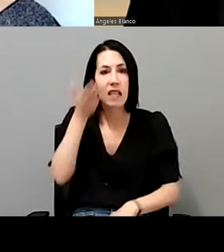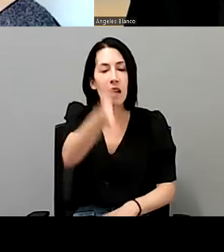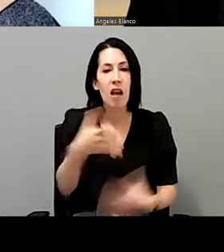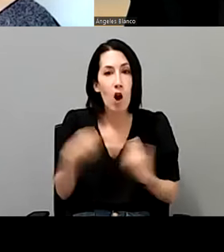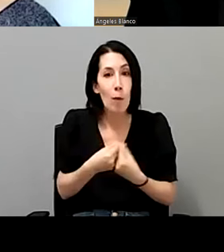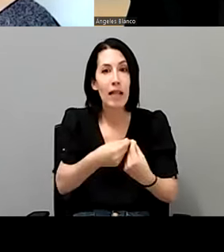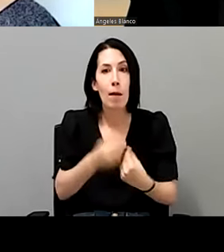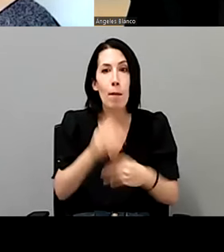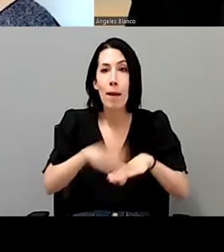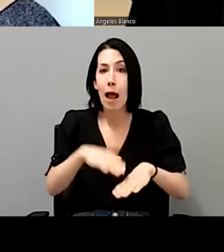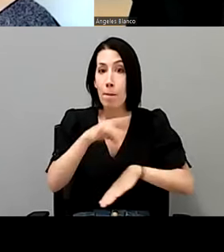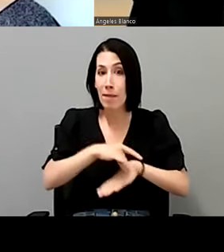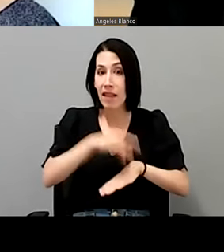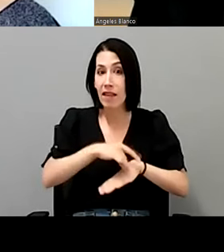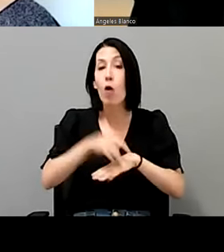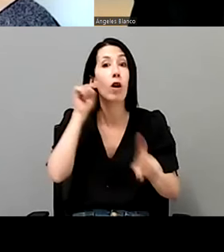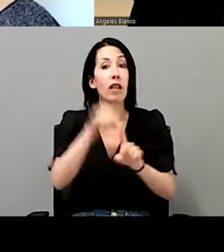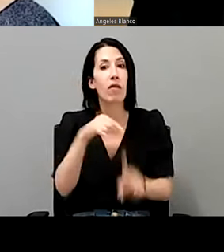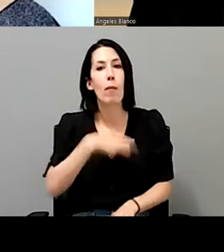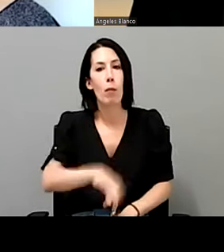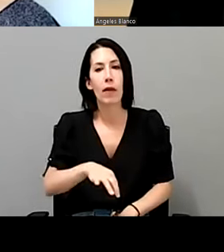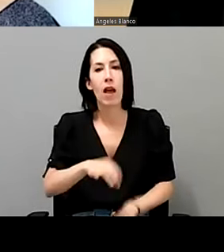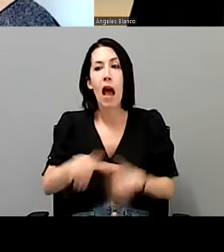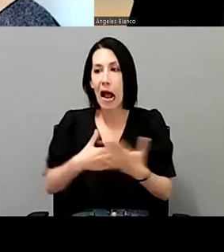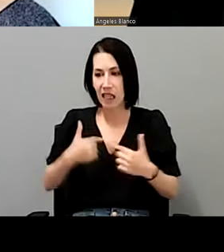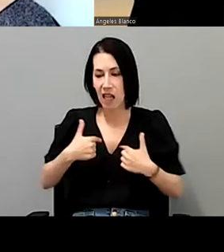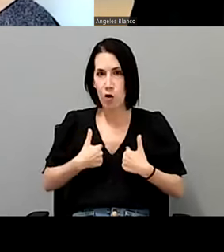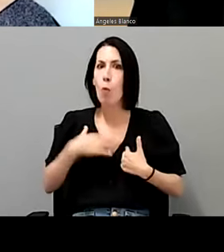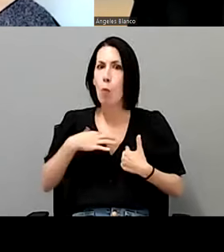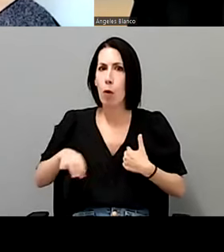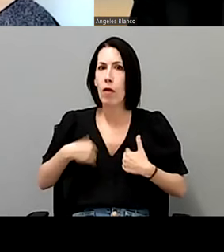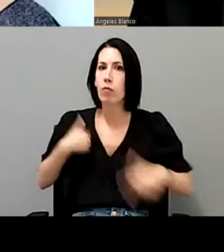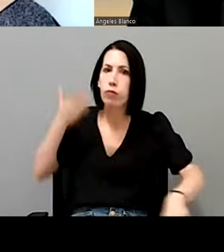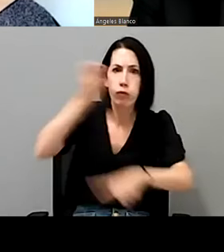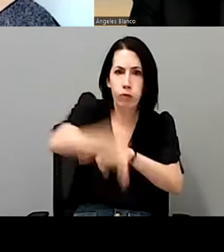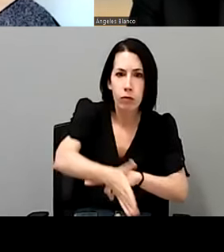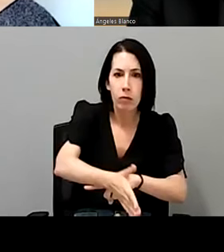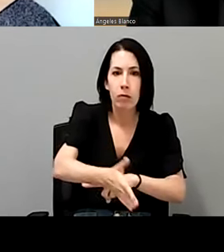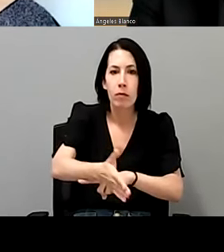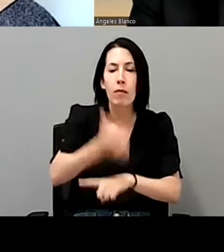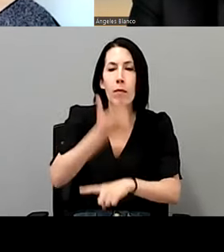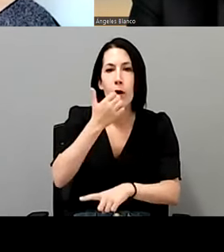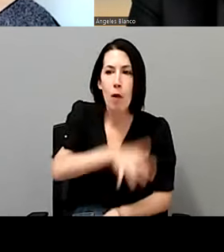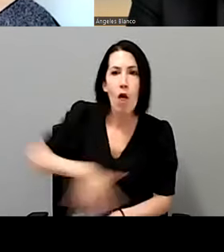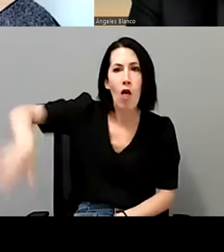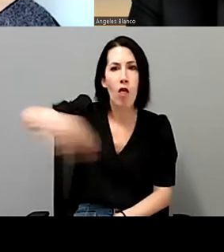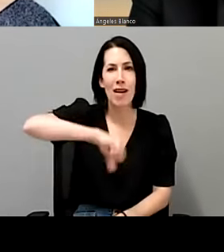salud pues, para poder desplazarme, por ejemplo, por un centro